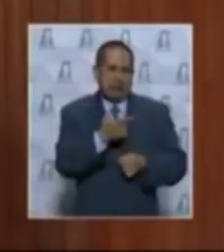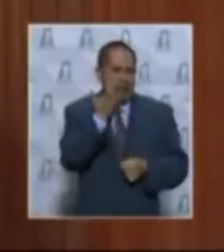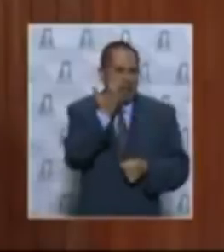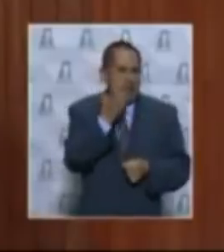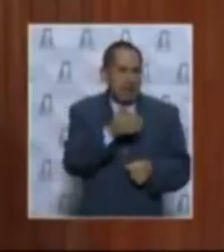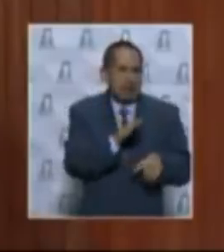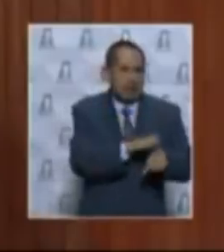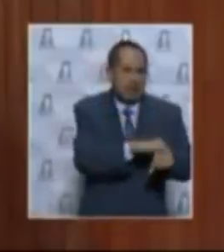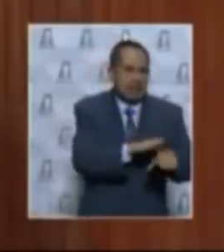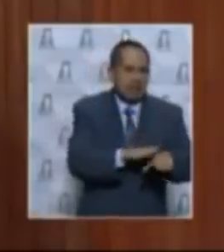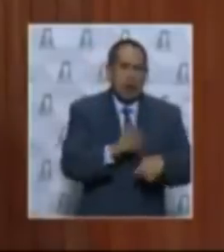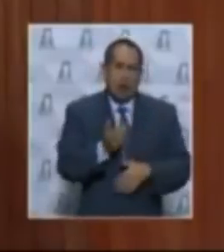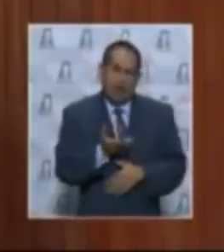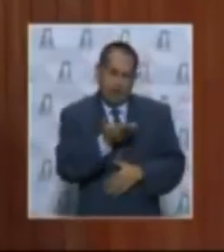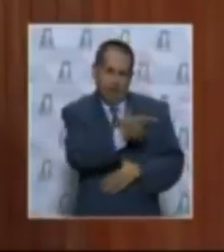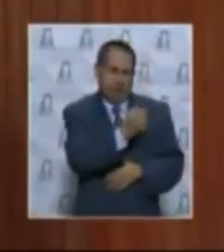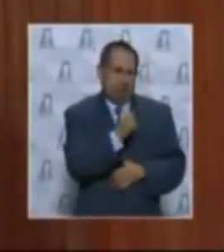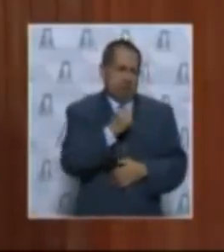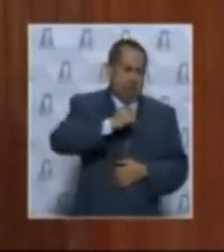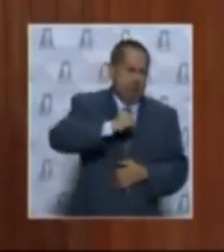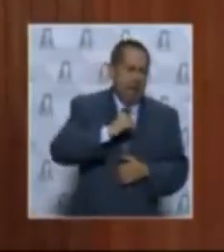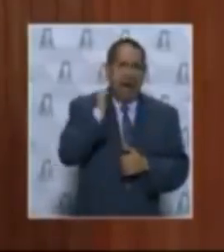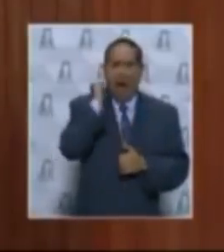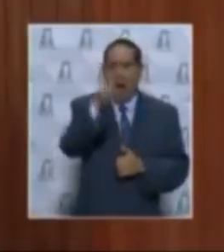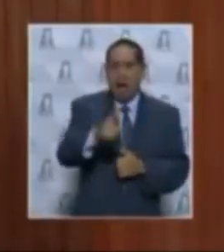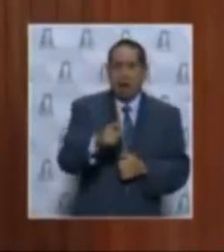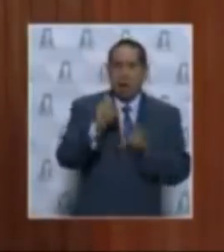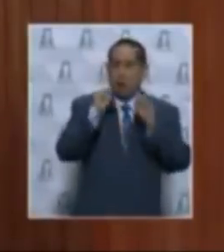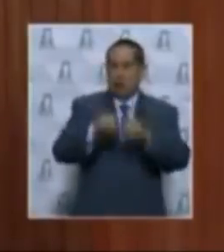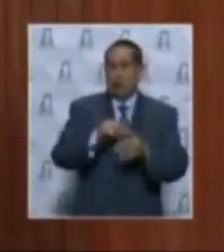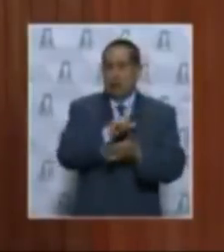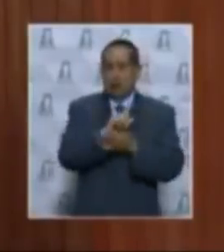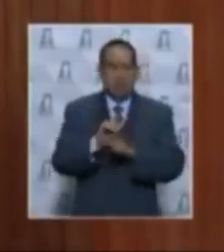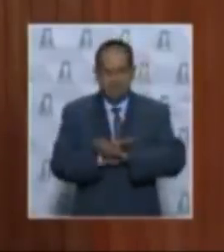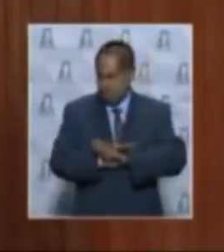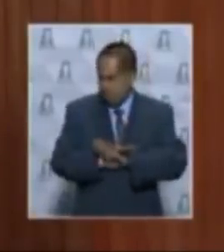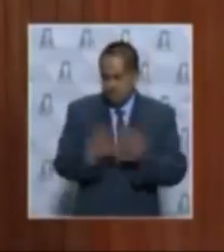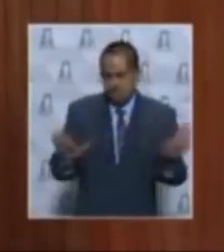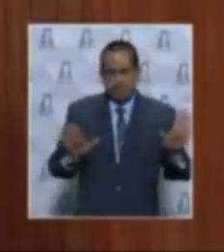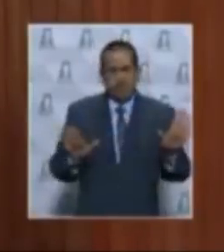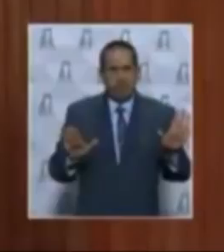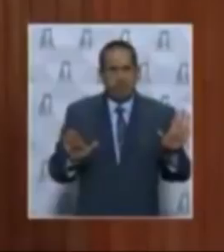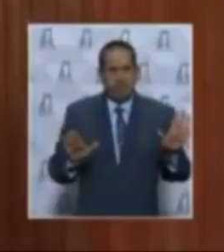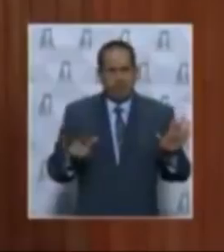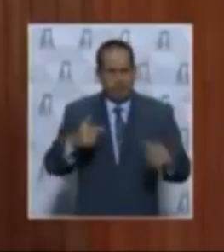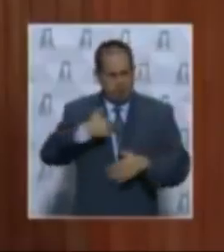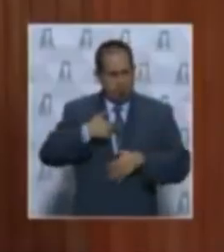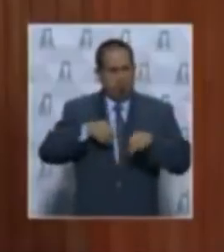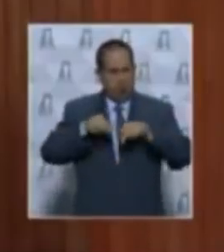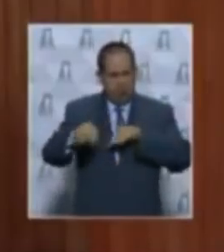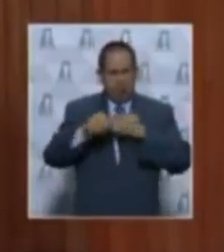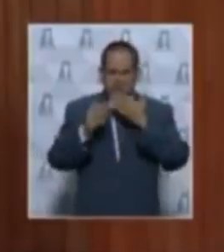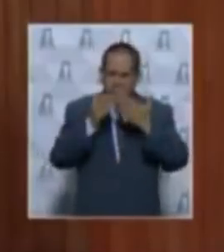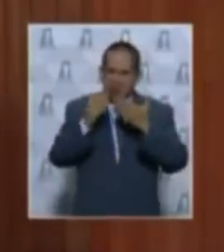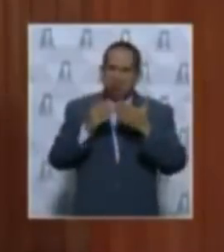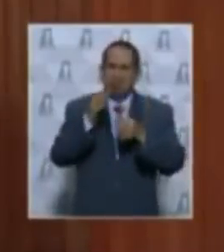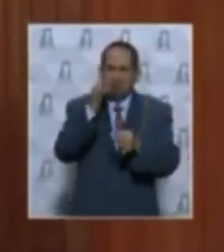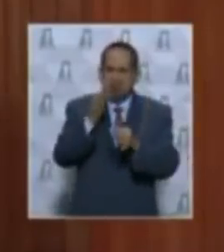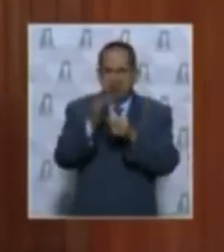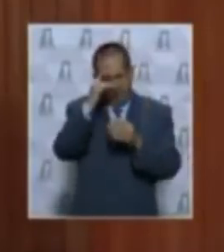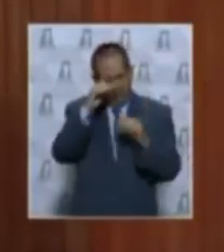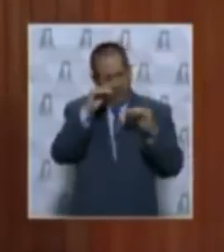ni de peticiones ilegítimas cuando esté trabajando en el análisis